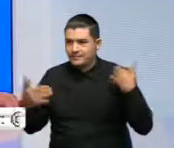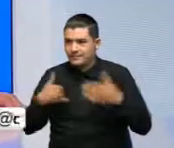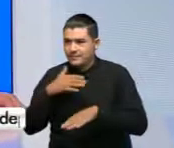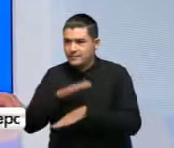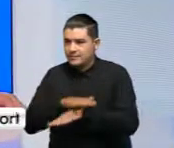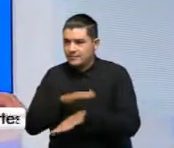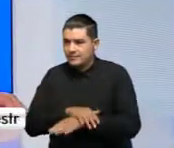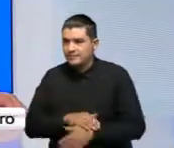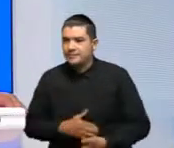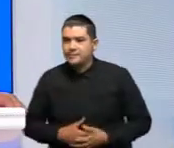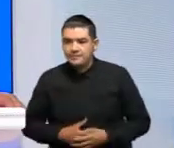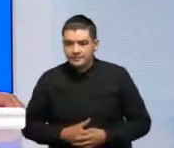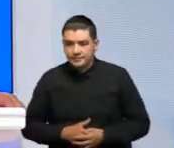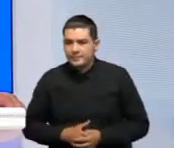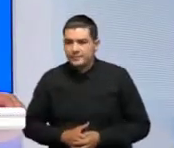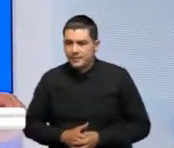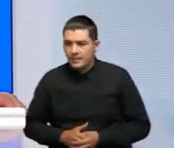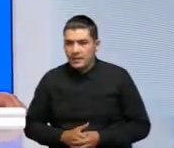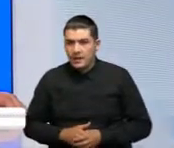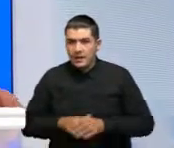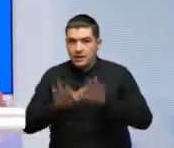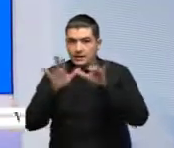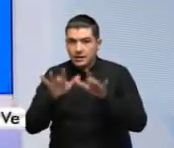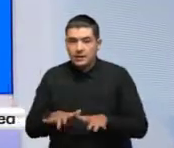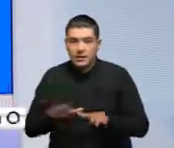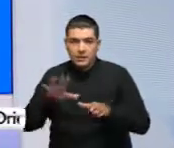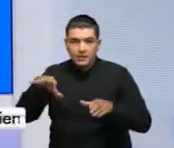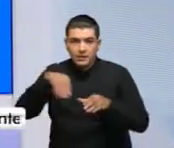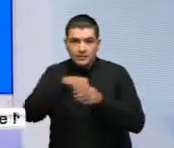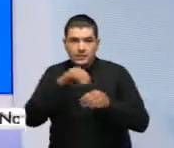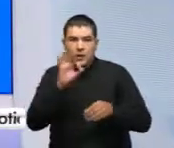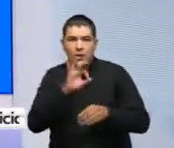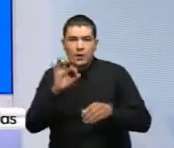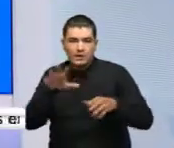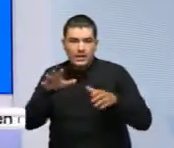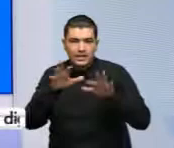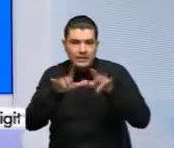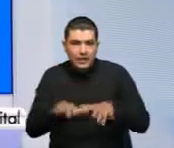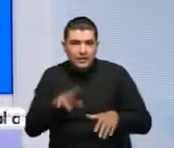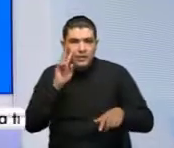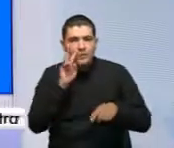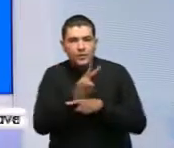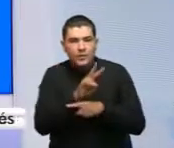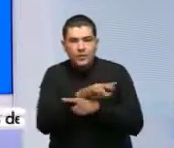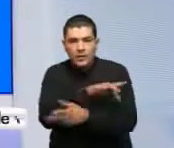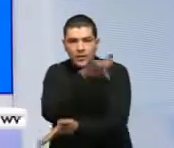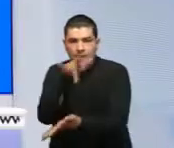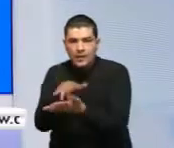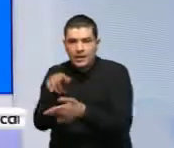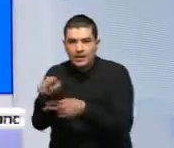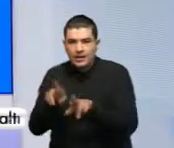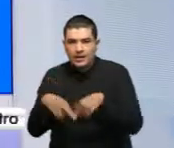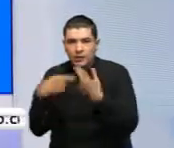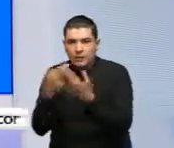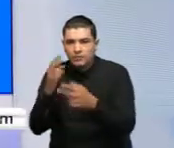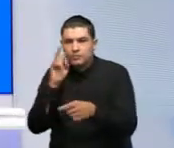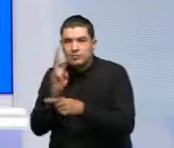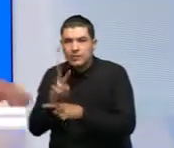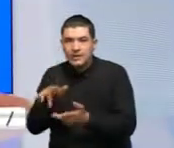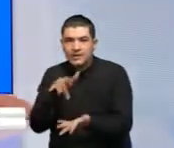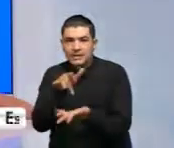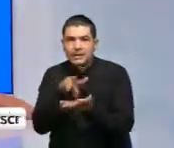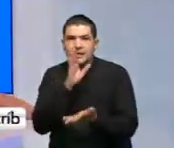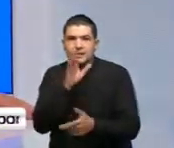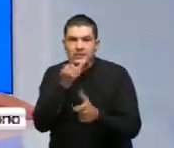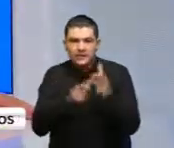En otras noticias, el secretario del Interior, Andrés Fandiño, estuvo presente en una reunión de seguridad departamental donde participaron miembros de la